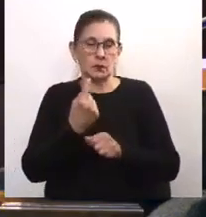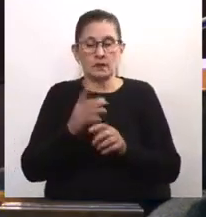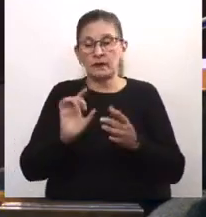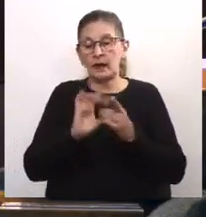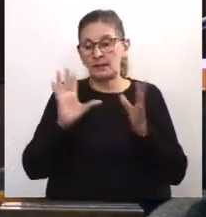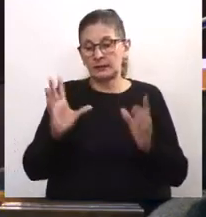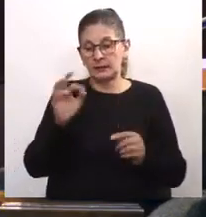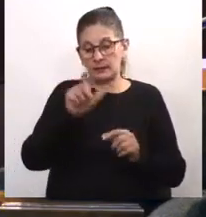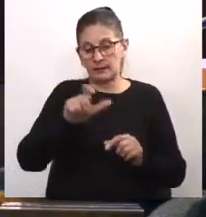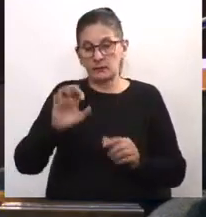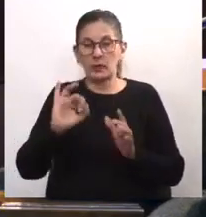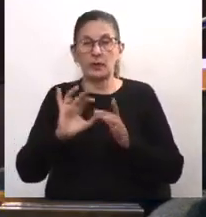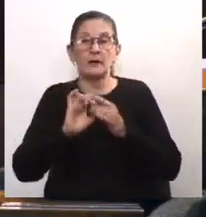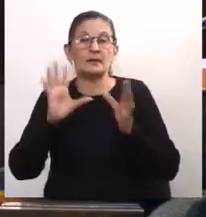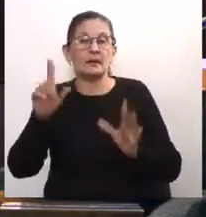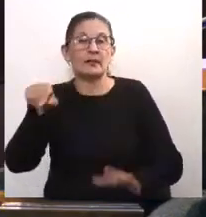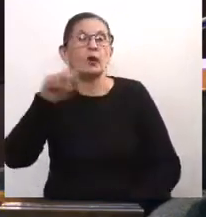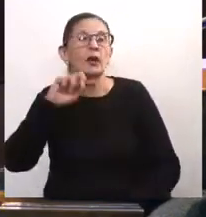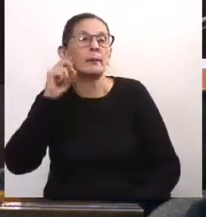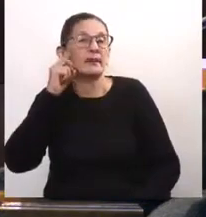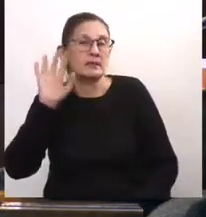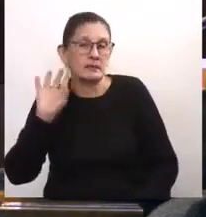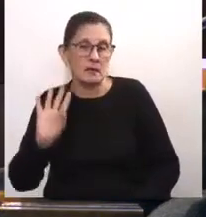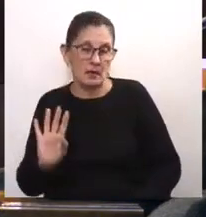persona y de la libertad de pensamiento.